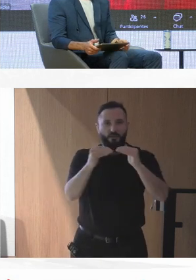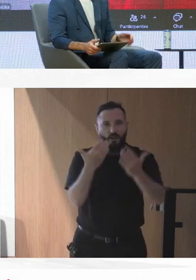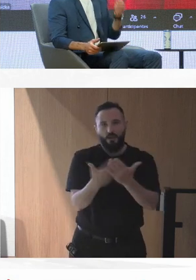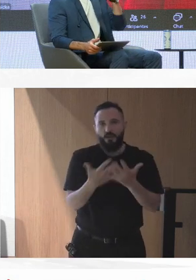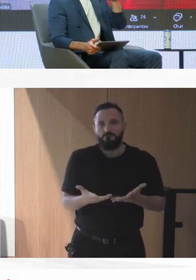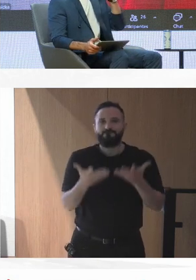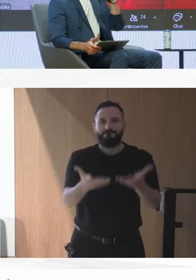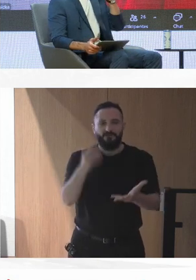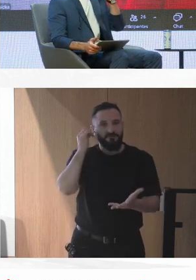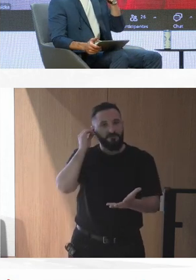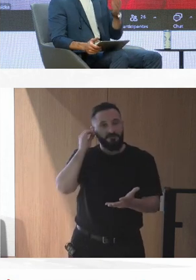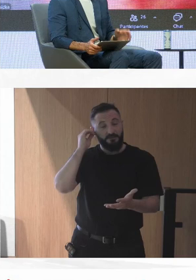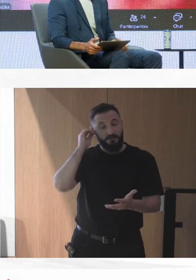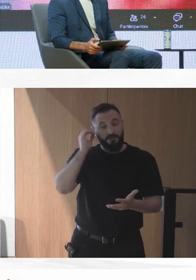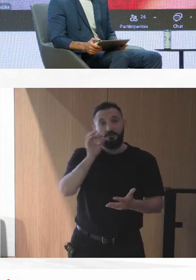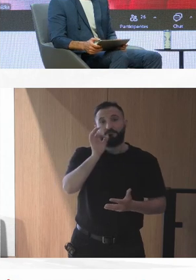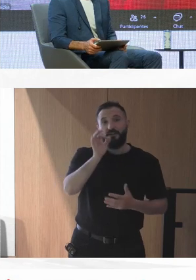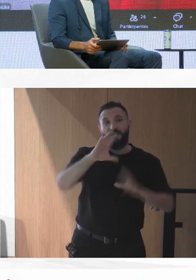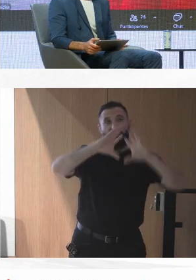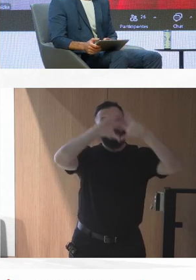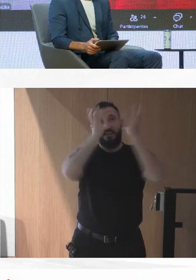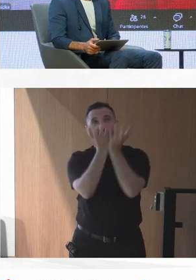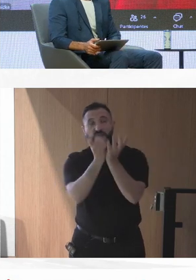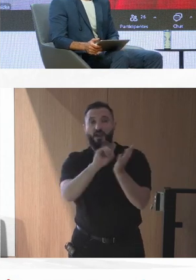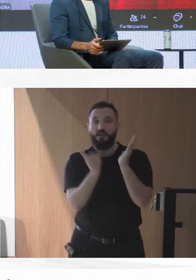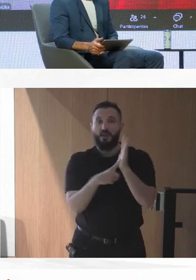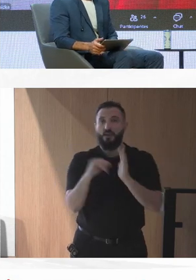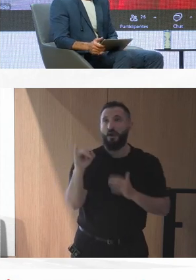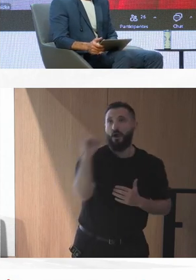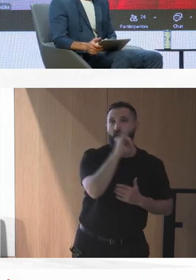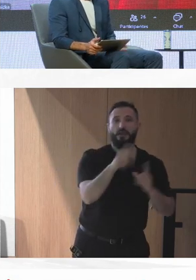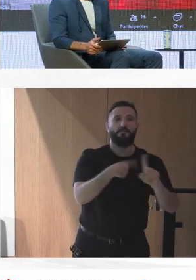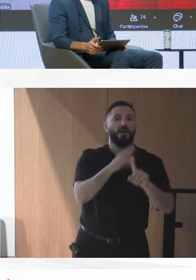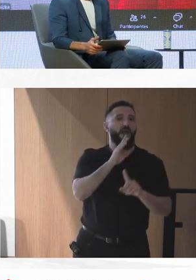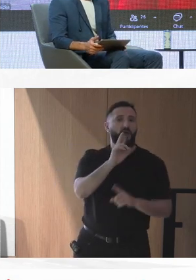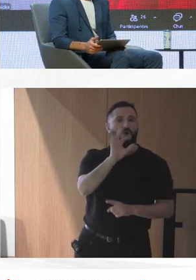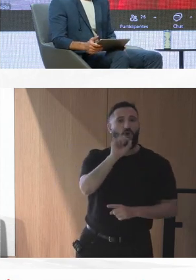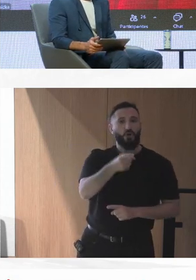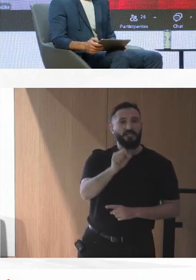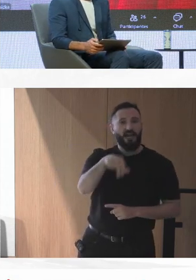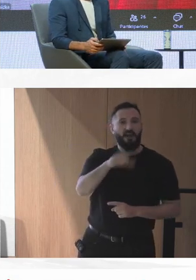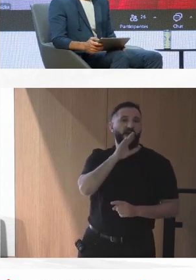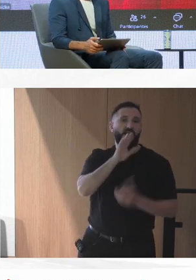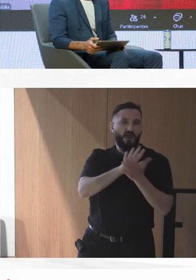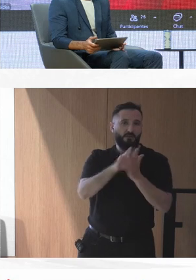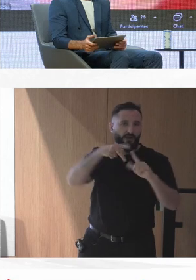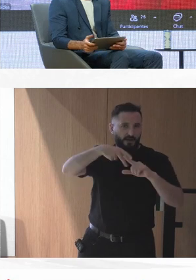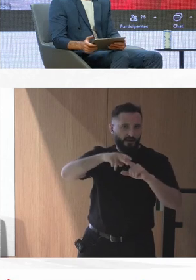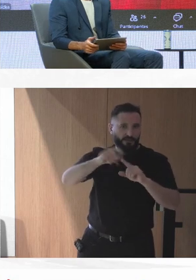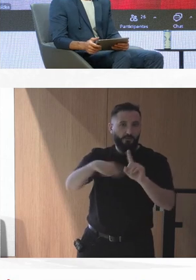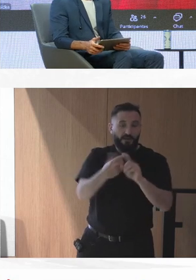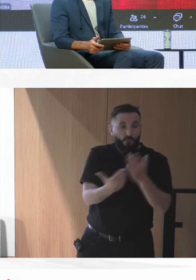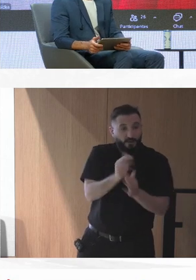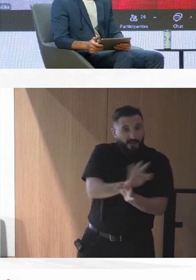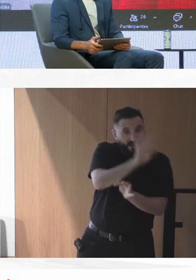Evidentemente sí que existe legislación internacional y creo que Roxana ya ha hablado de algunos de estos instrumentos y esta mañana también se han mencionado,